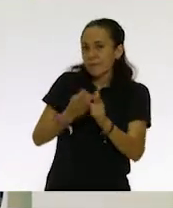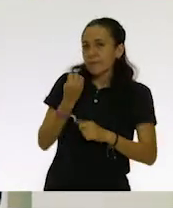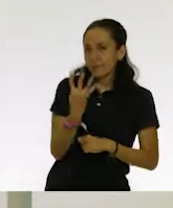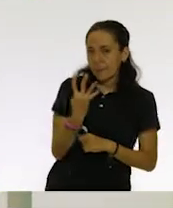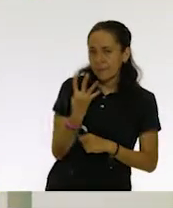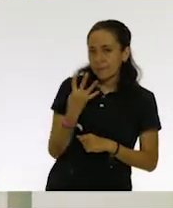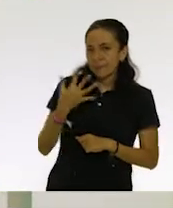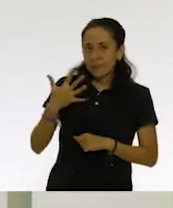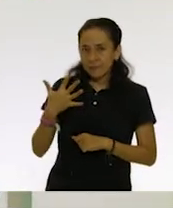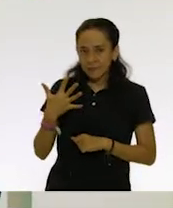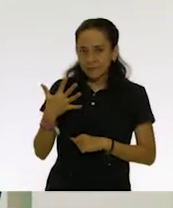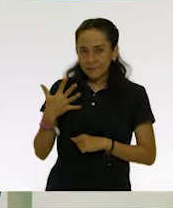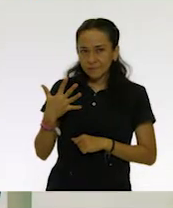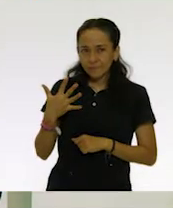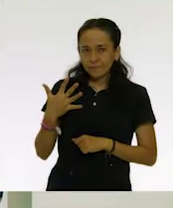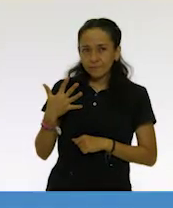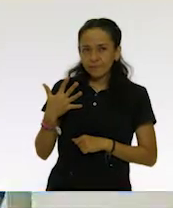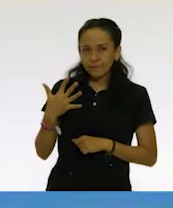Cinco.